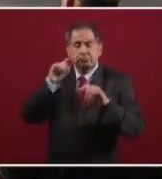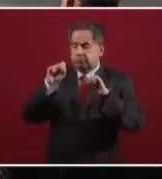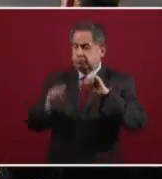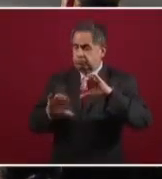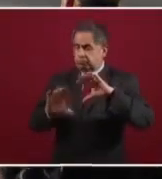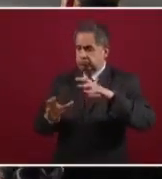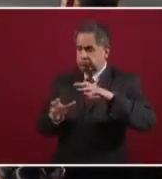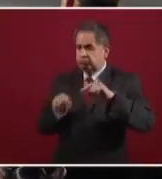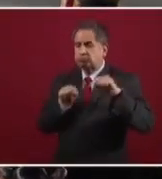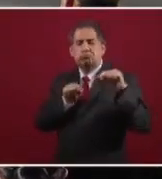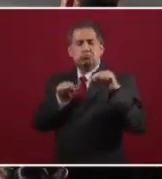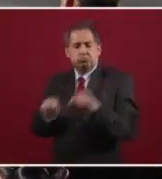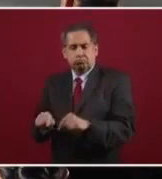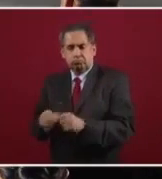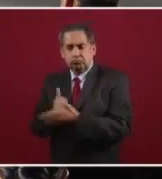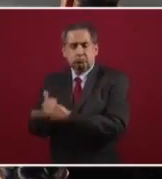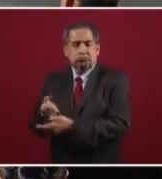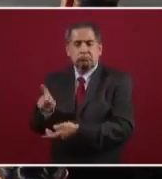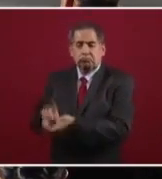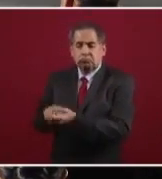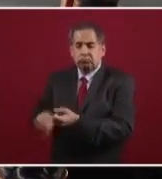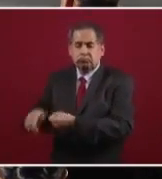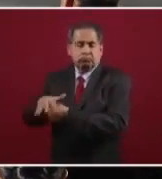occidental que viven bajo la brutal opresión,